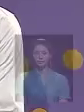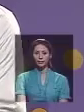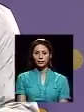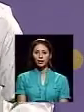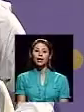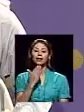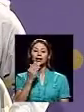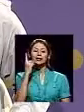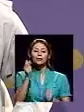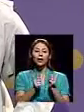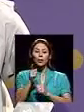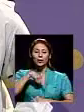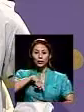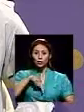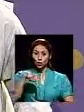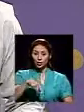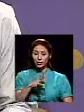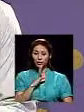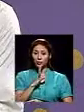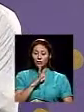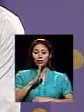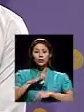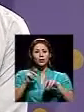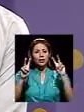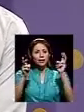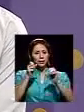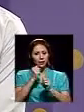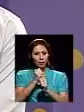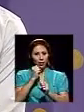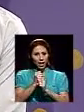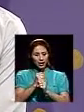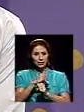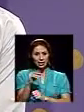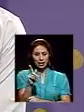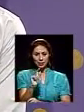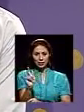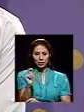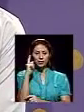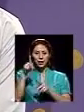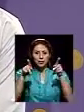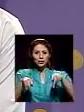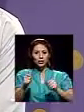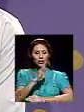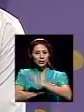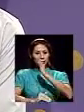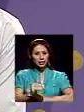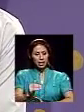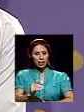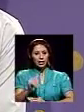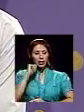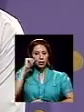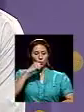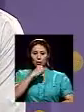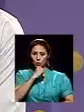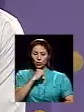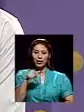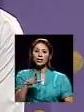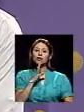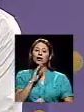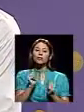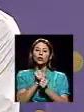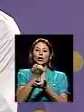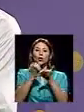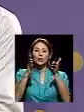Gracias por acompañarnos. Hoy estaremos hablando de temas laborales y de pensiones para personas con discapacidad de adulto mayor. Eso hablaremos con el